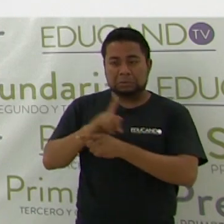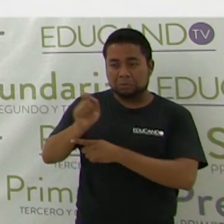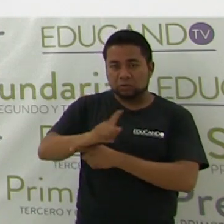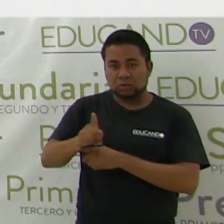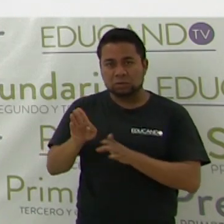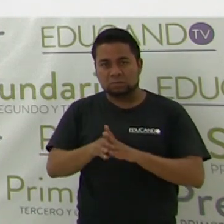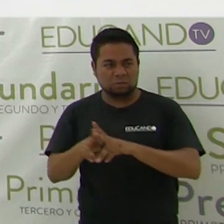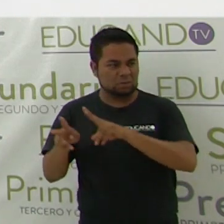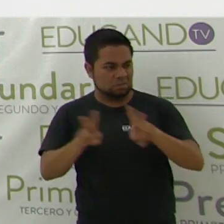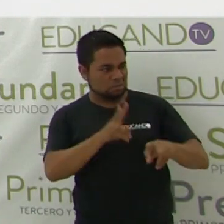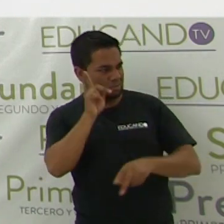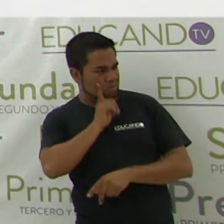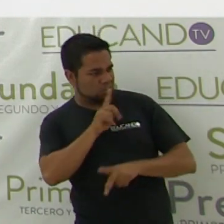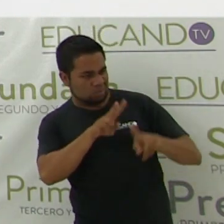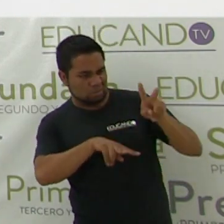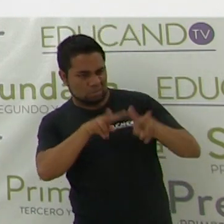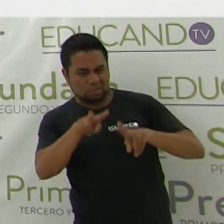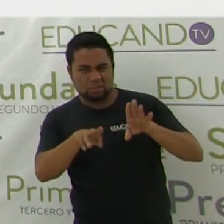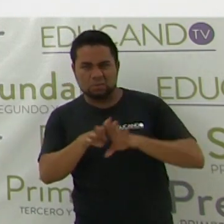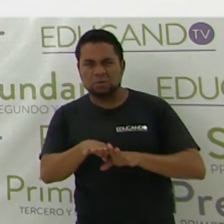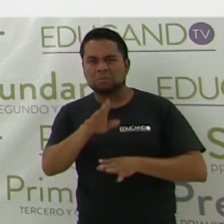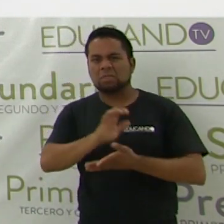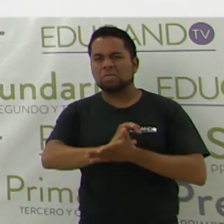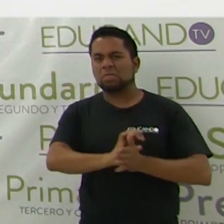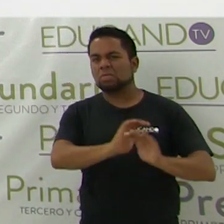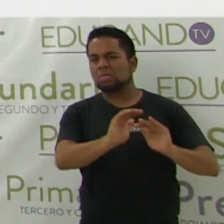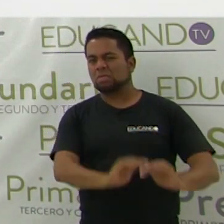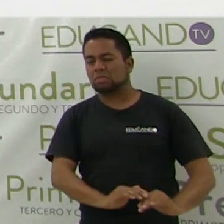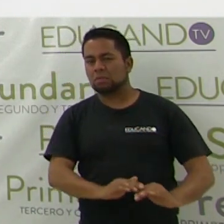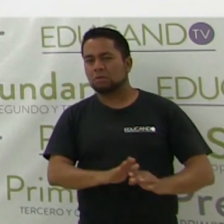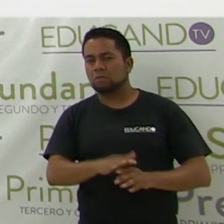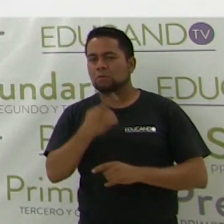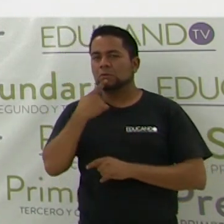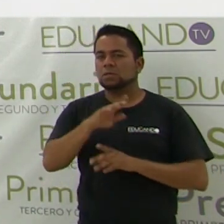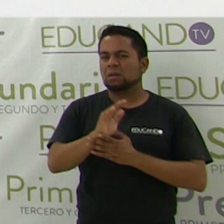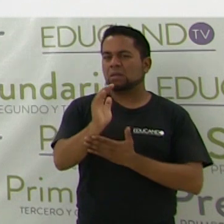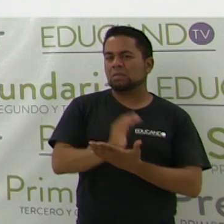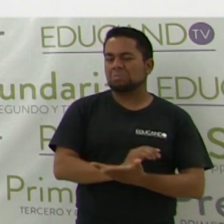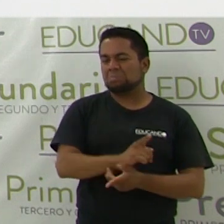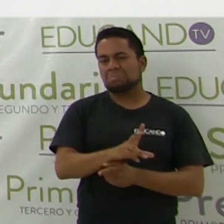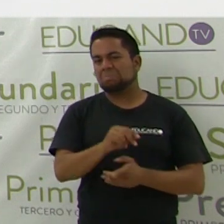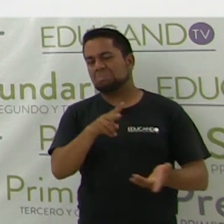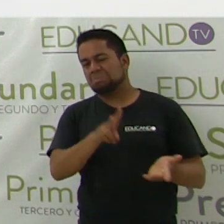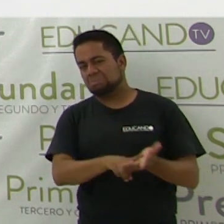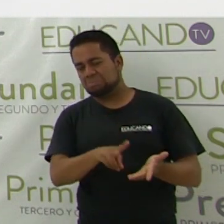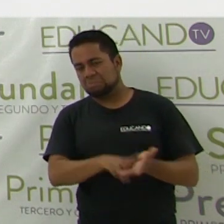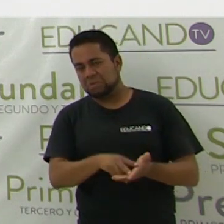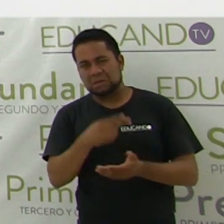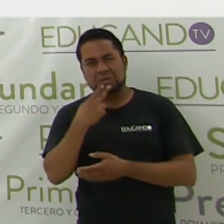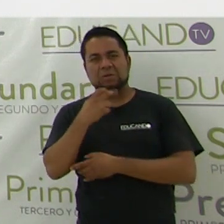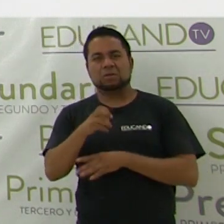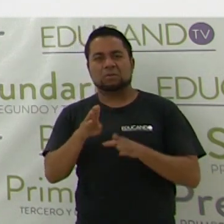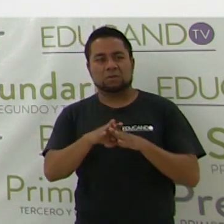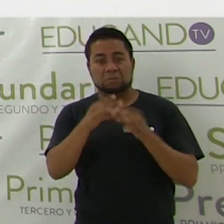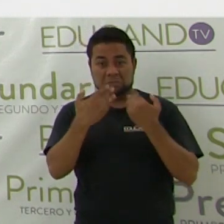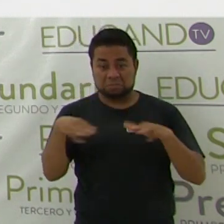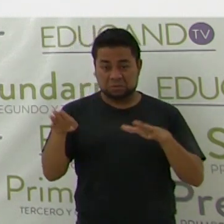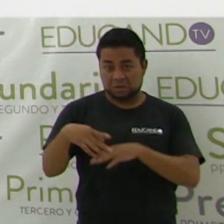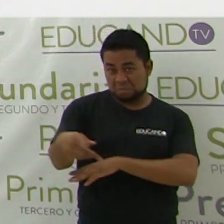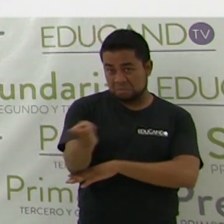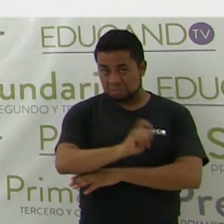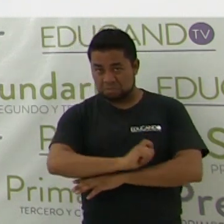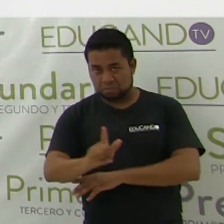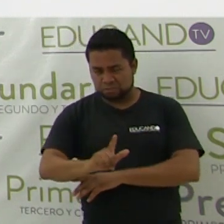estas cantantes de una manera peyorativa. Las considera menores, no las considera músicas